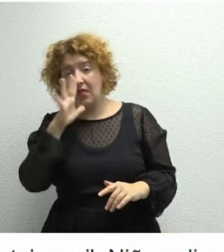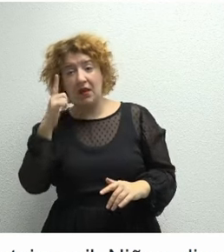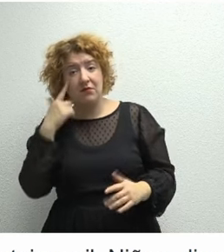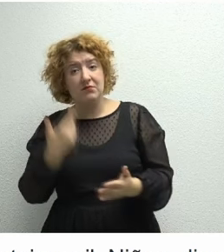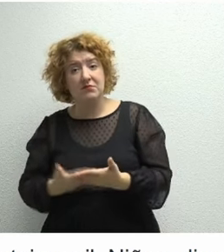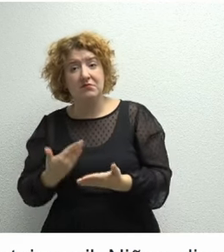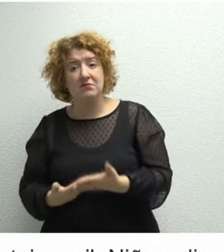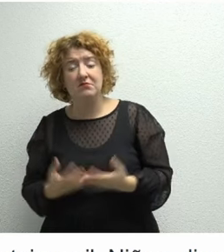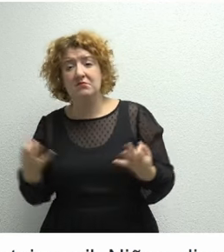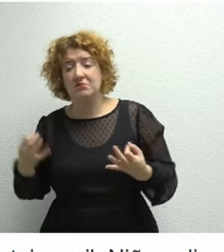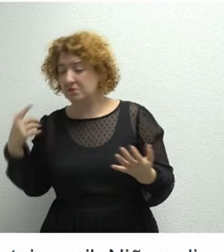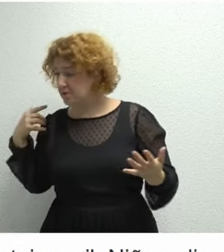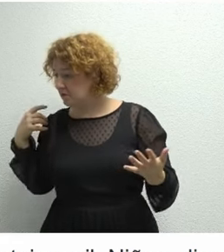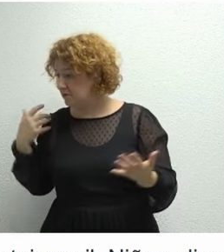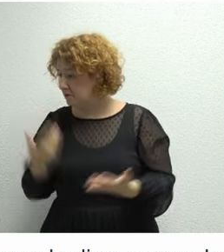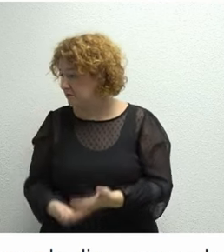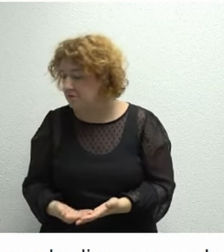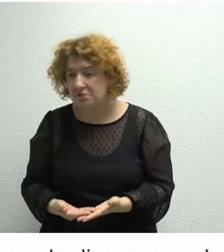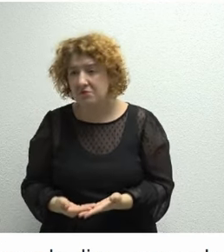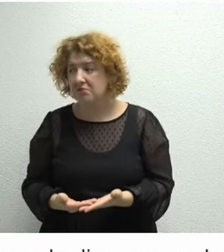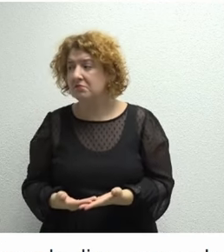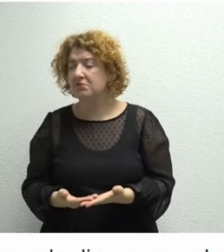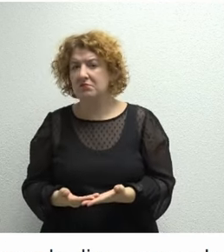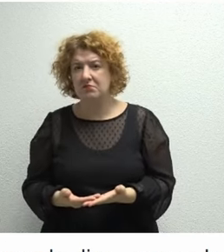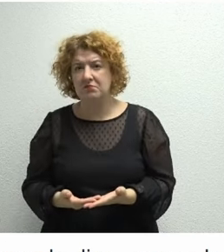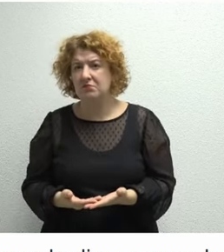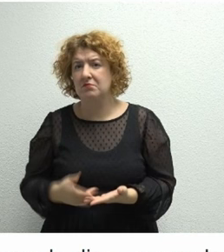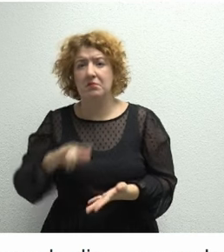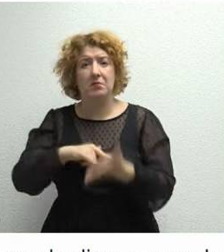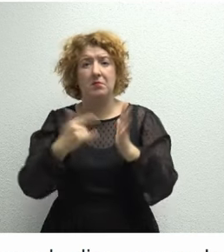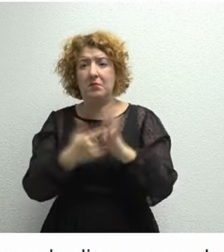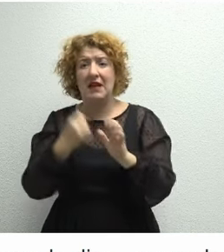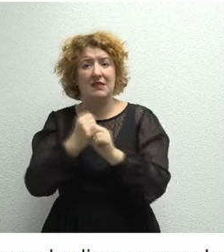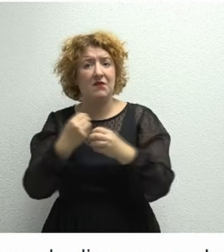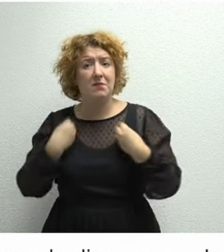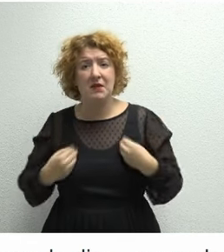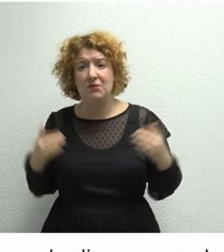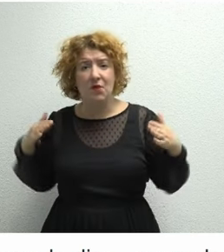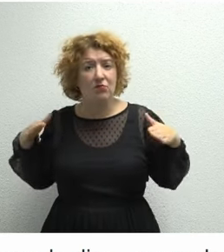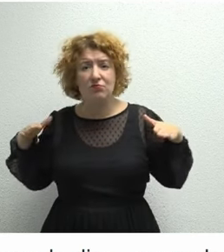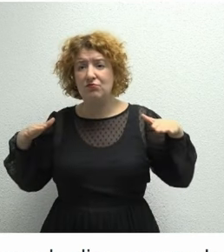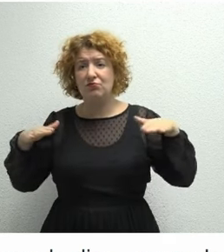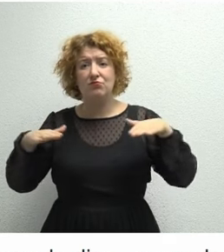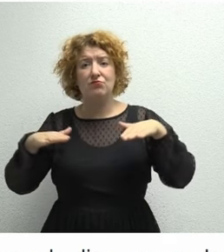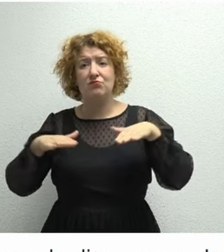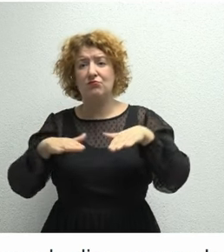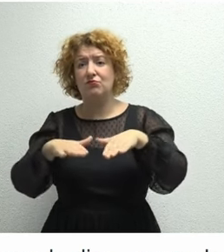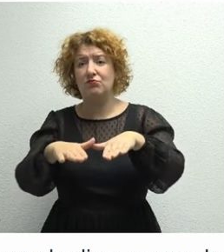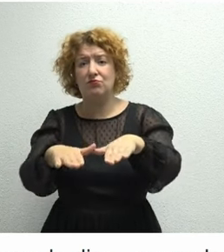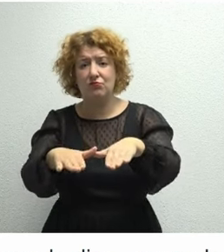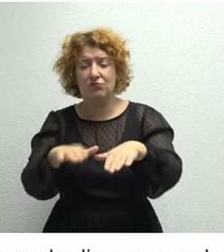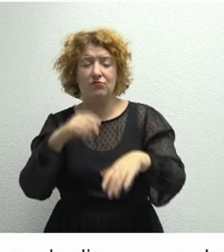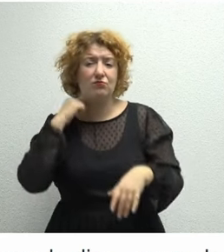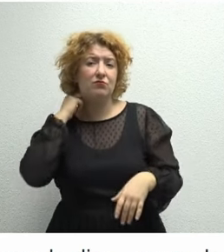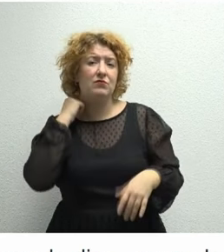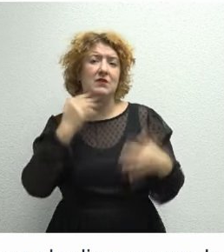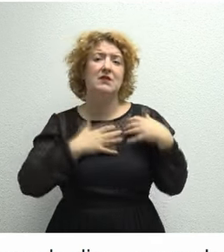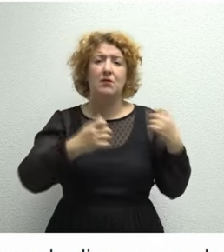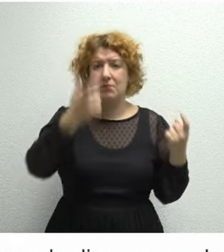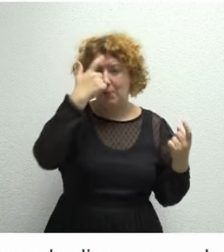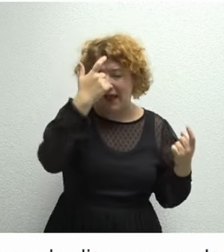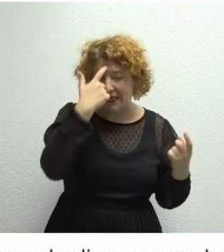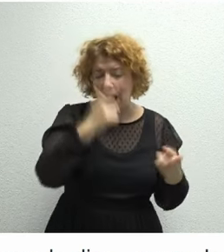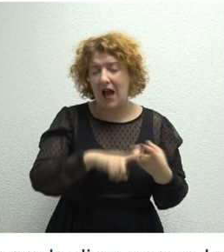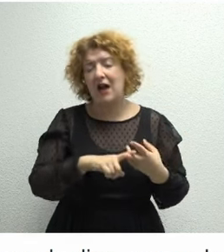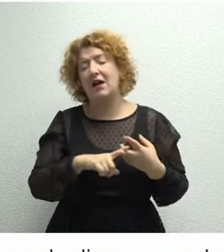cuenta que estamos trabajando con un mismo plan y que además no solo está Salud Mental No solo